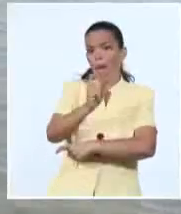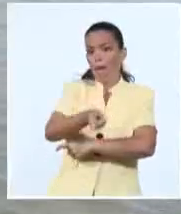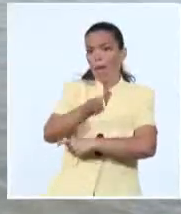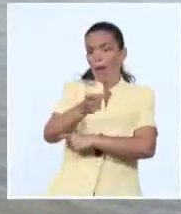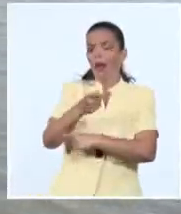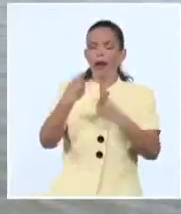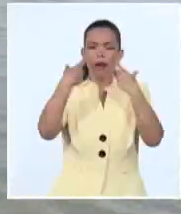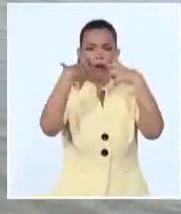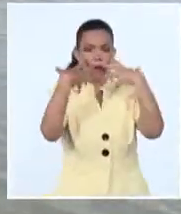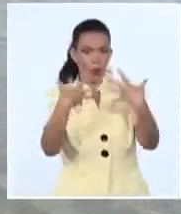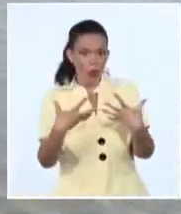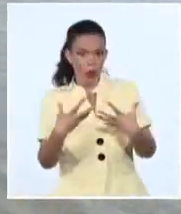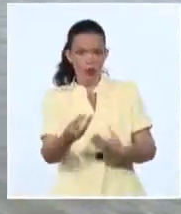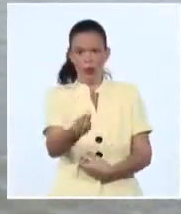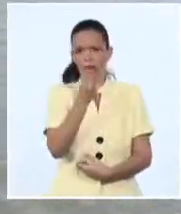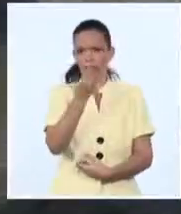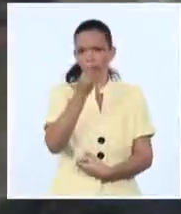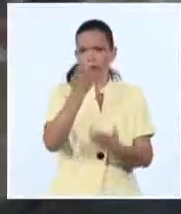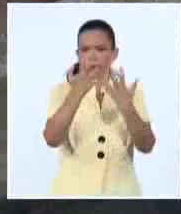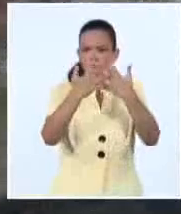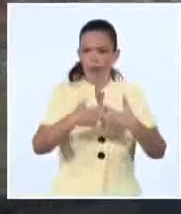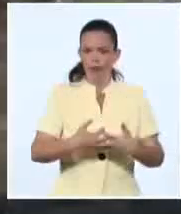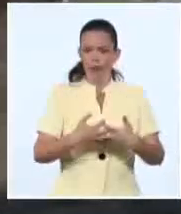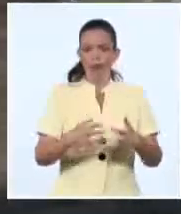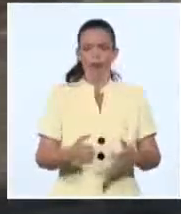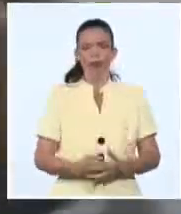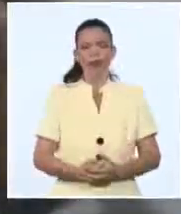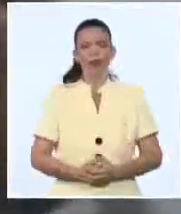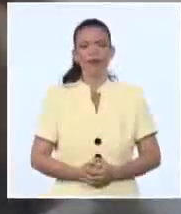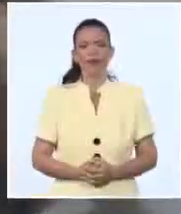la economía y la producción de alimentos. En